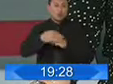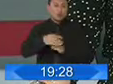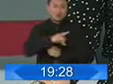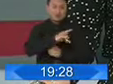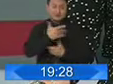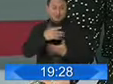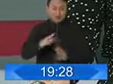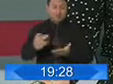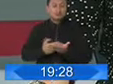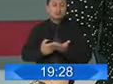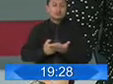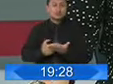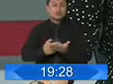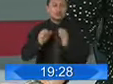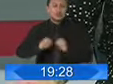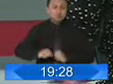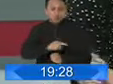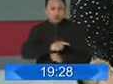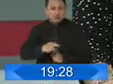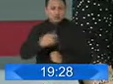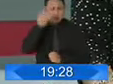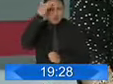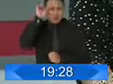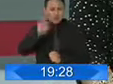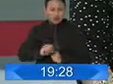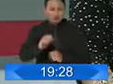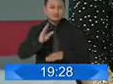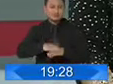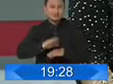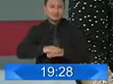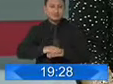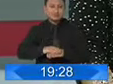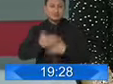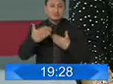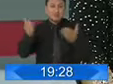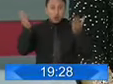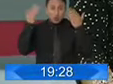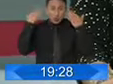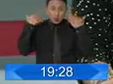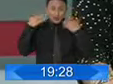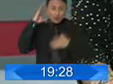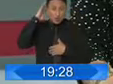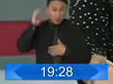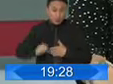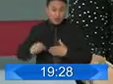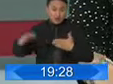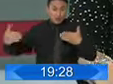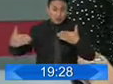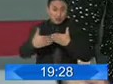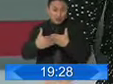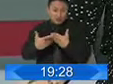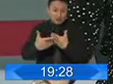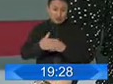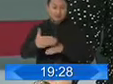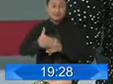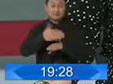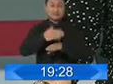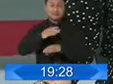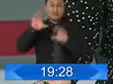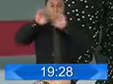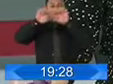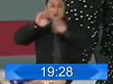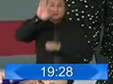se reunieron y manifestaron su postura debido al cierre de la ruta Guayaquil-Cuenca y Cuenca-Guayaquil que cubría la aerolínea